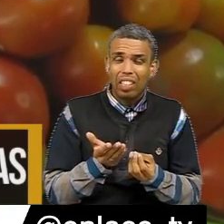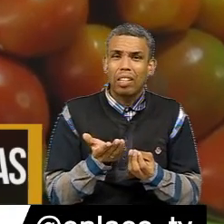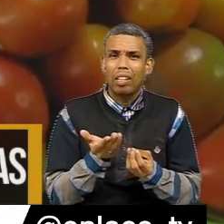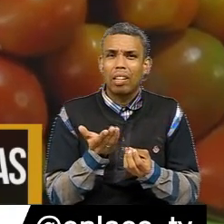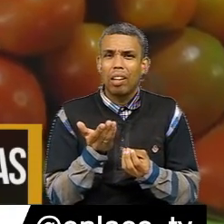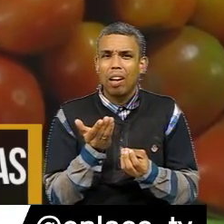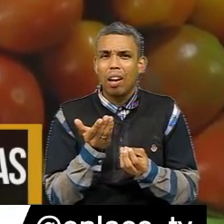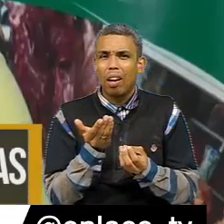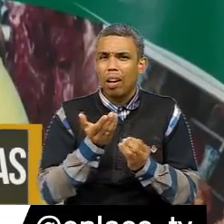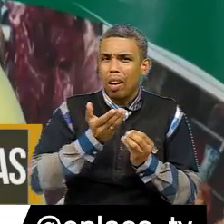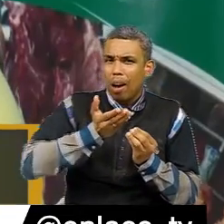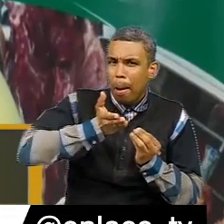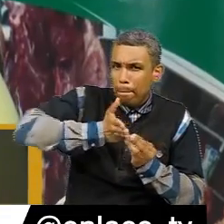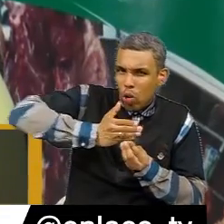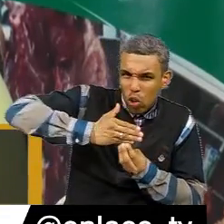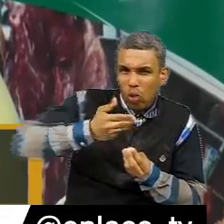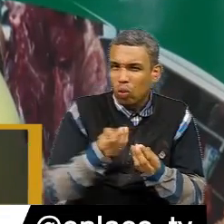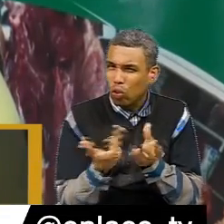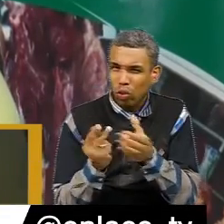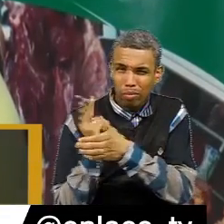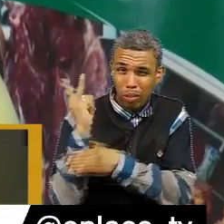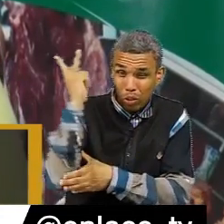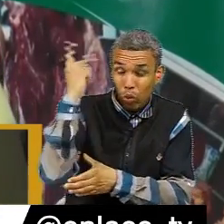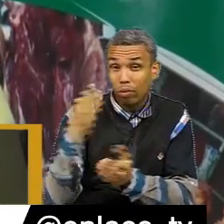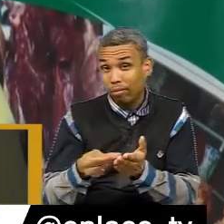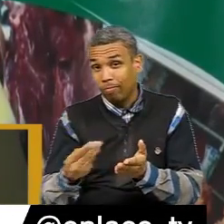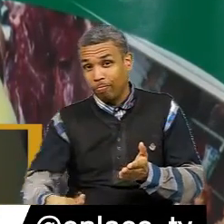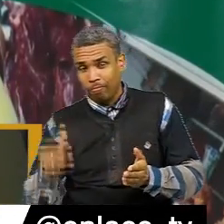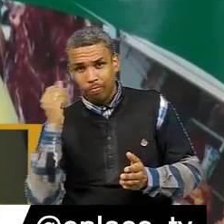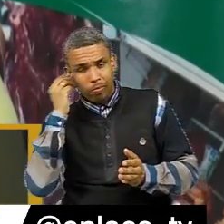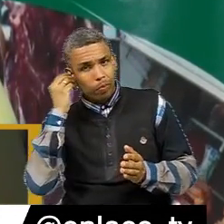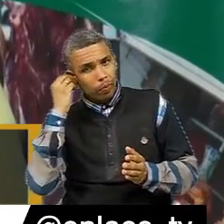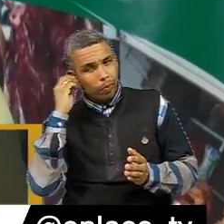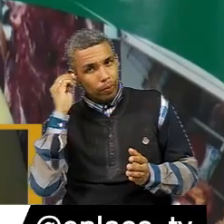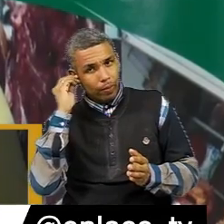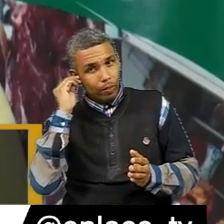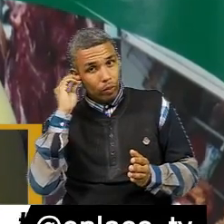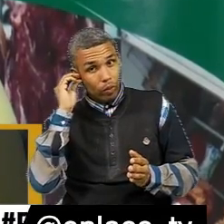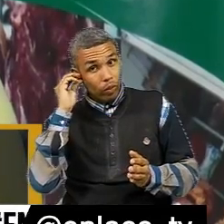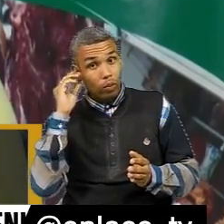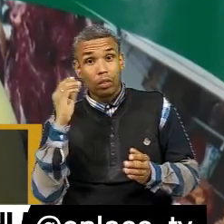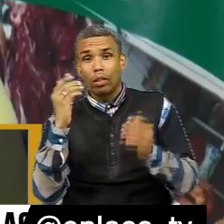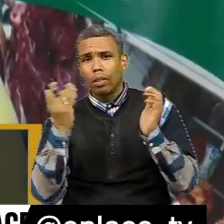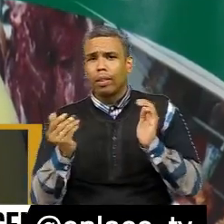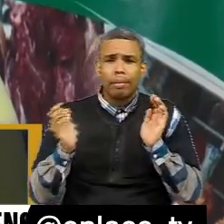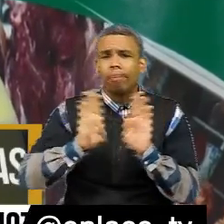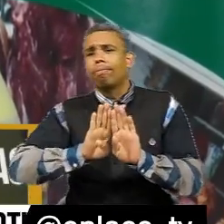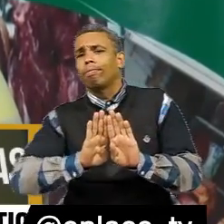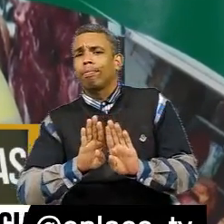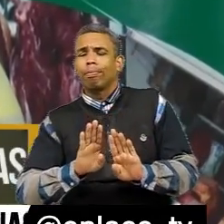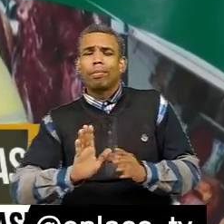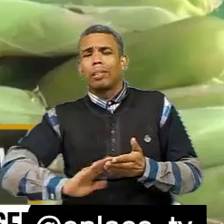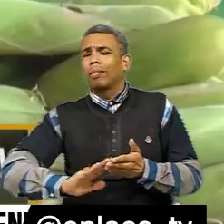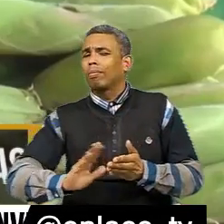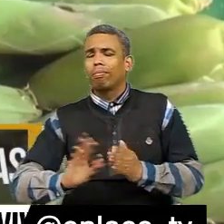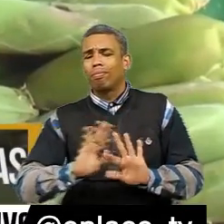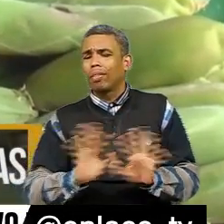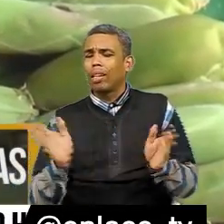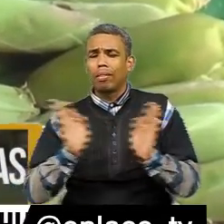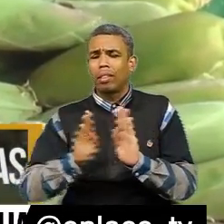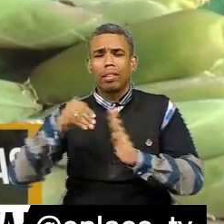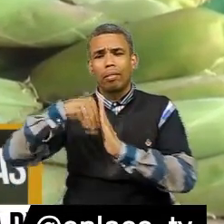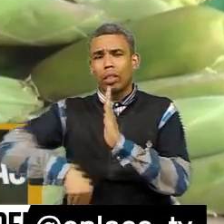baja significativa. Los locales hasta ahora no se han cerrado por ese motivo, pero sí lógico que las ventas han rebajado bastante, se han reducido, dado de